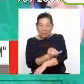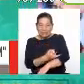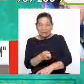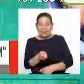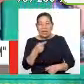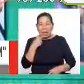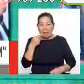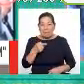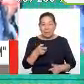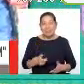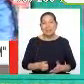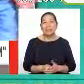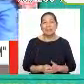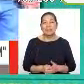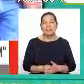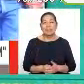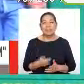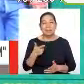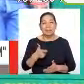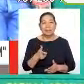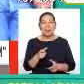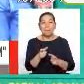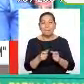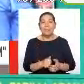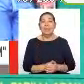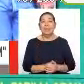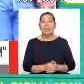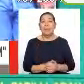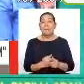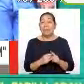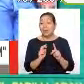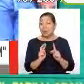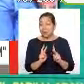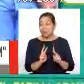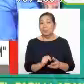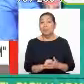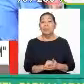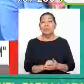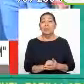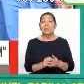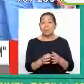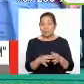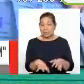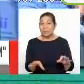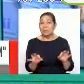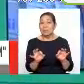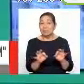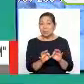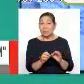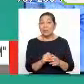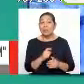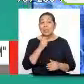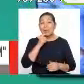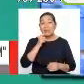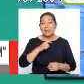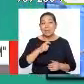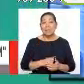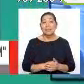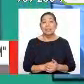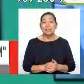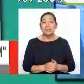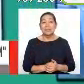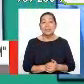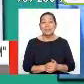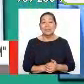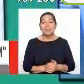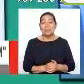las amenazas mansalvas a las víctimas. Pero acá hay que tener en cuenta algo muy importante que nosotros necesitamos para realizar las